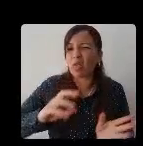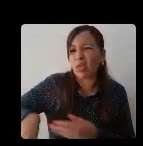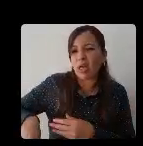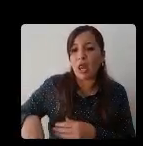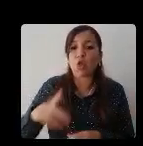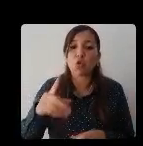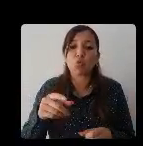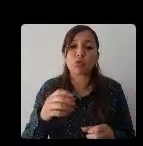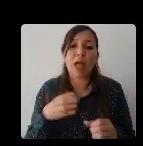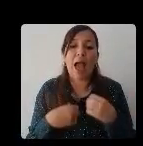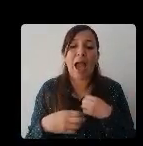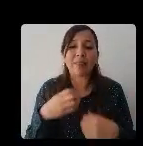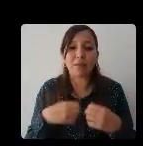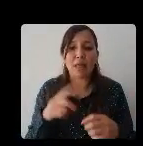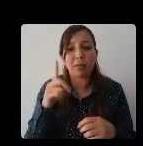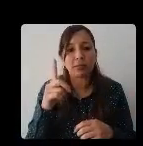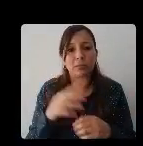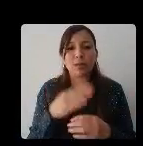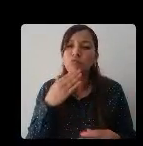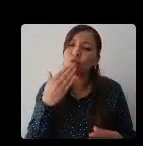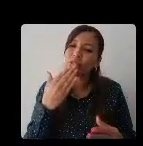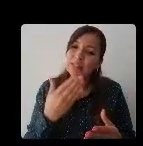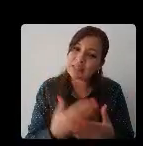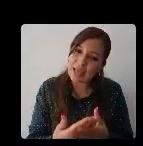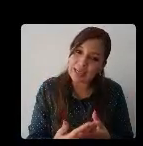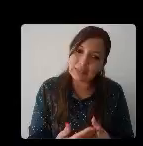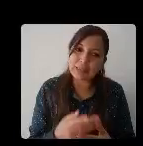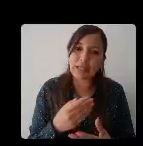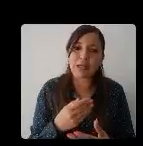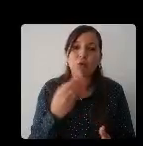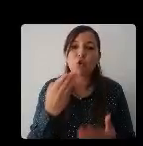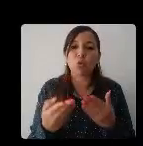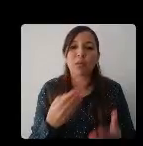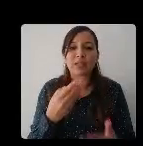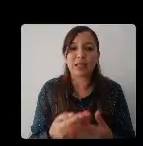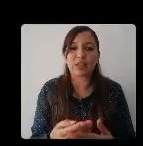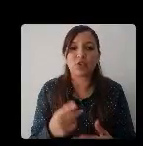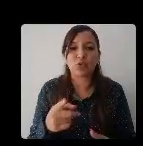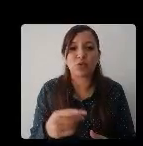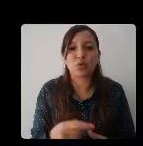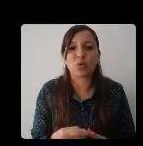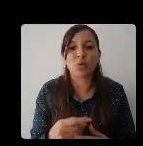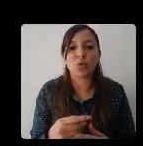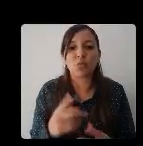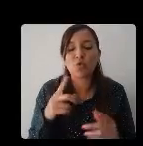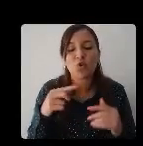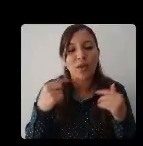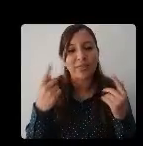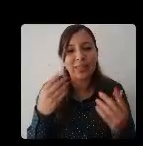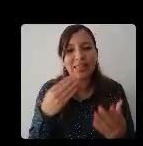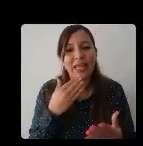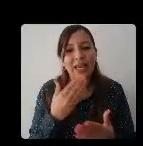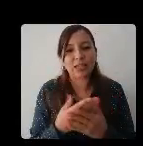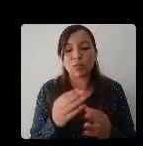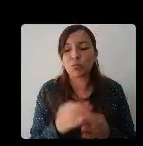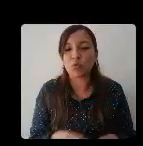tu presentación, Seida. Ha sido muy interesante escucharte y conocer tu experiencia. No sé si quisieras compartir